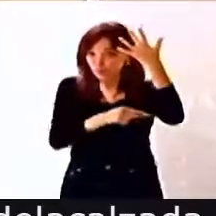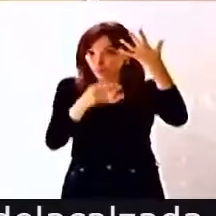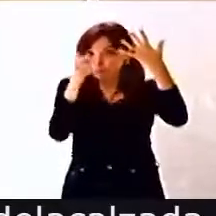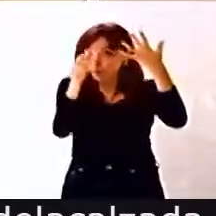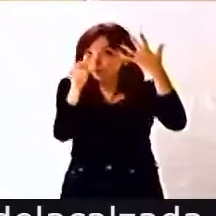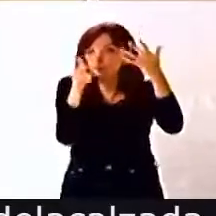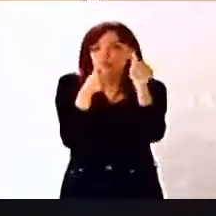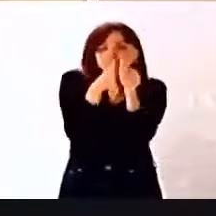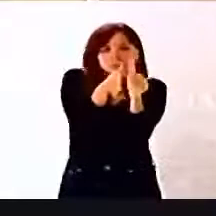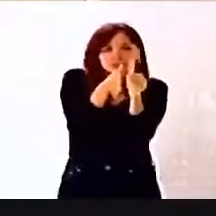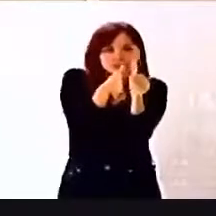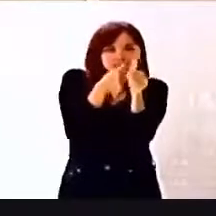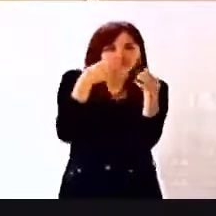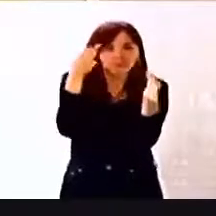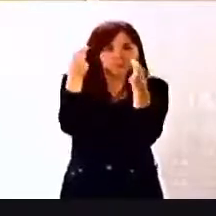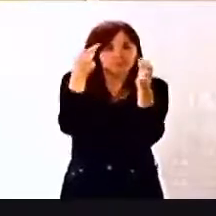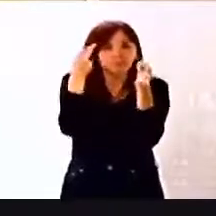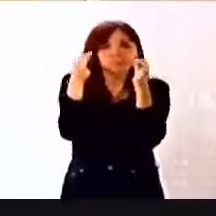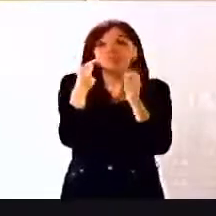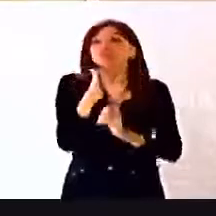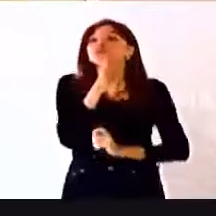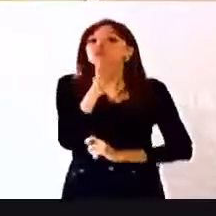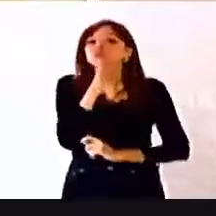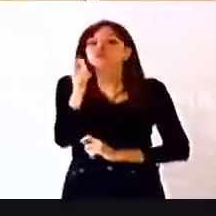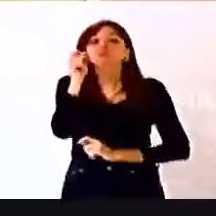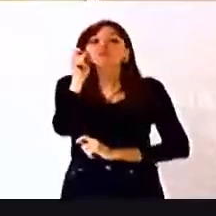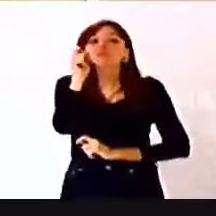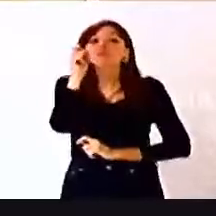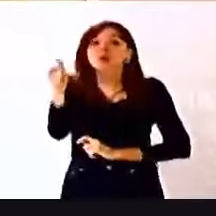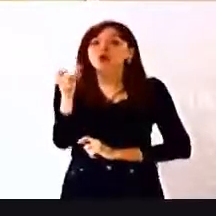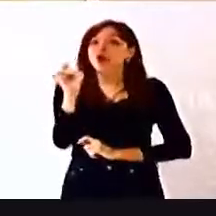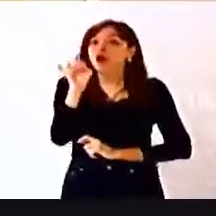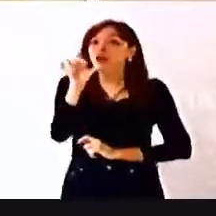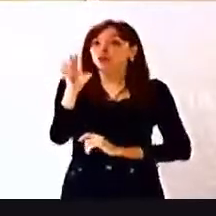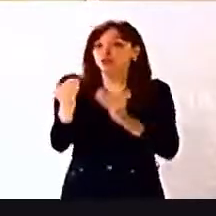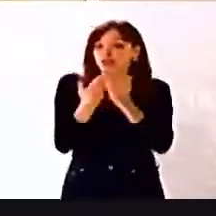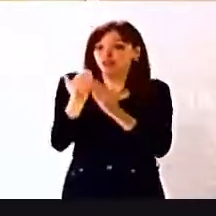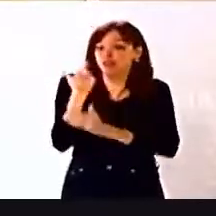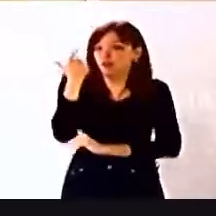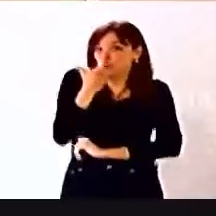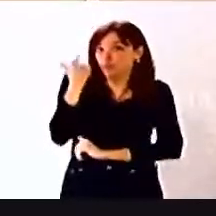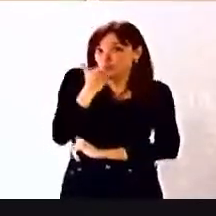Son localidades que tienen una incidencia a los 14 días